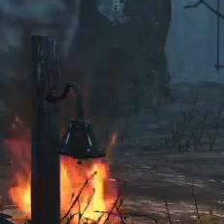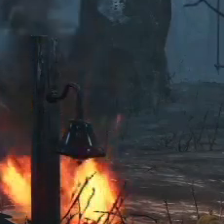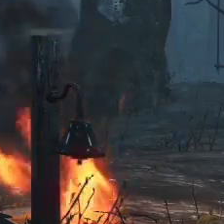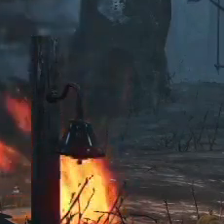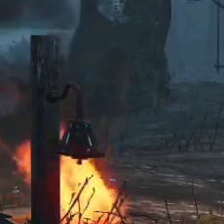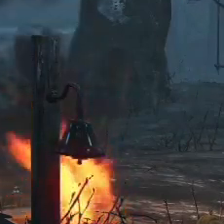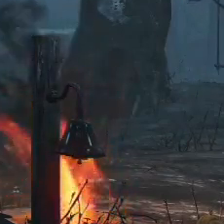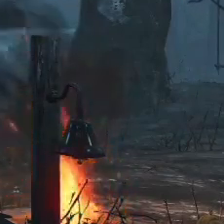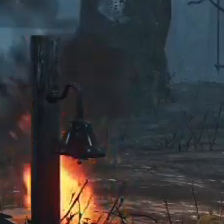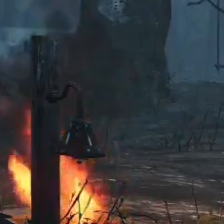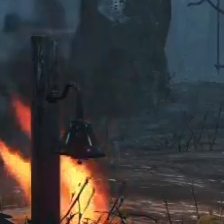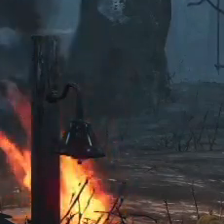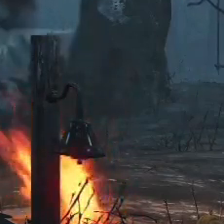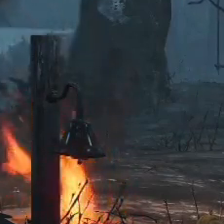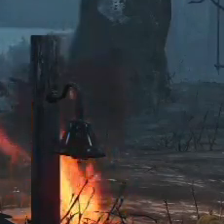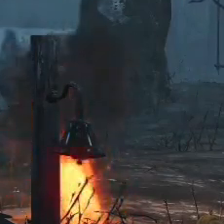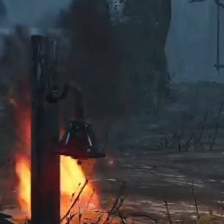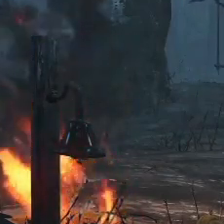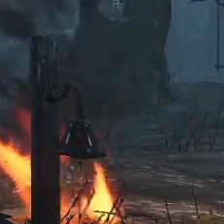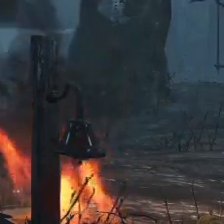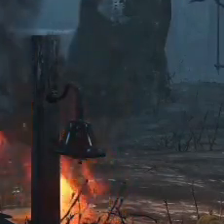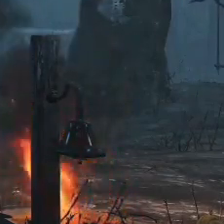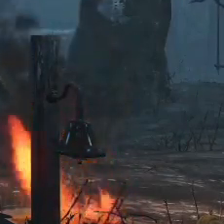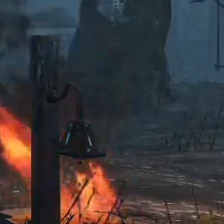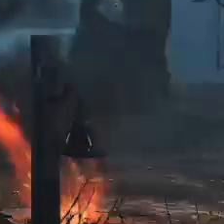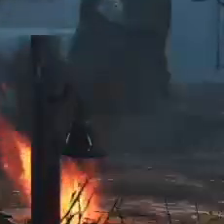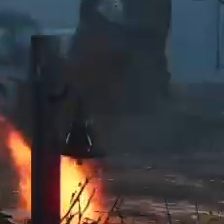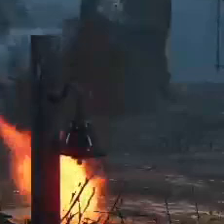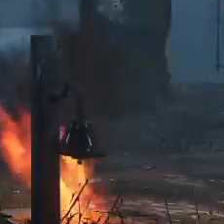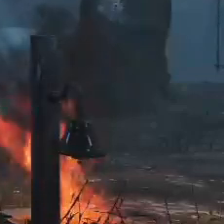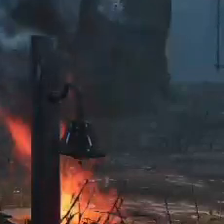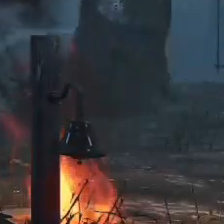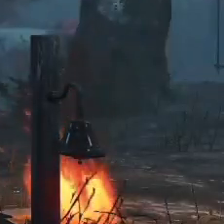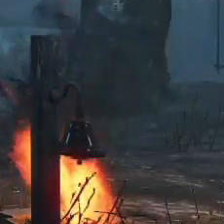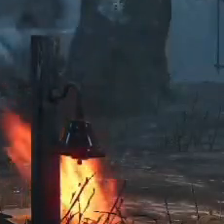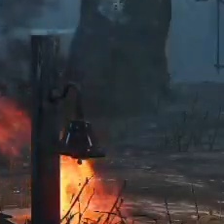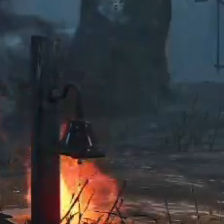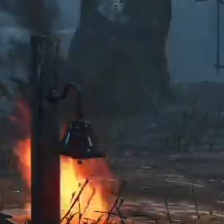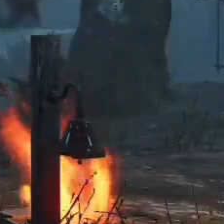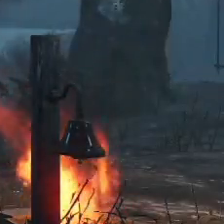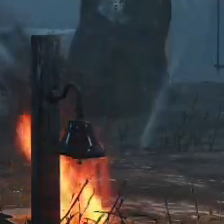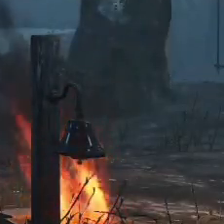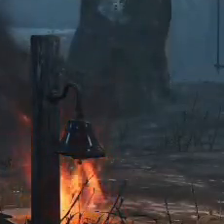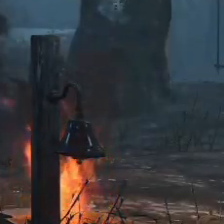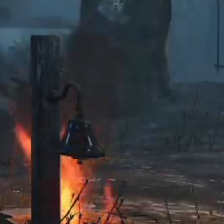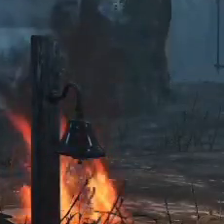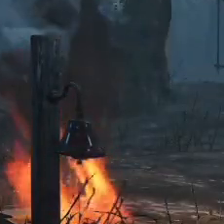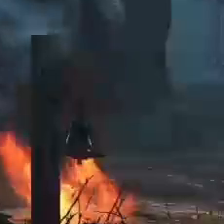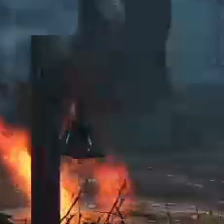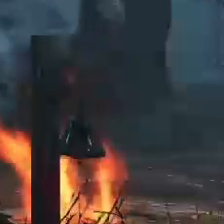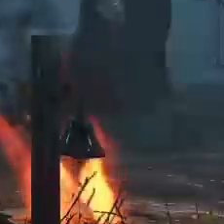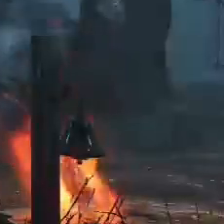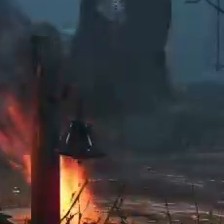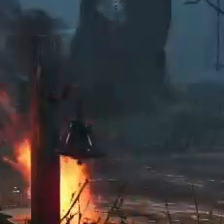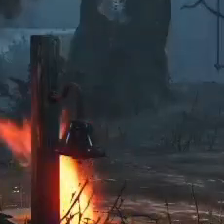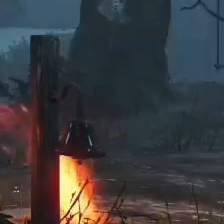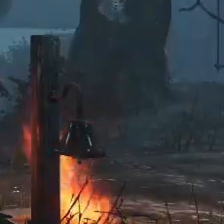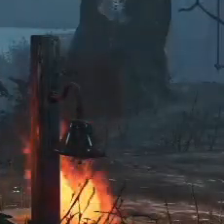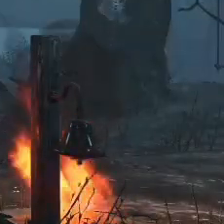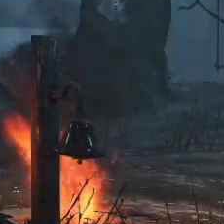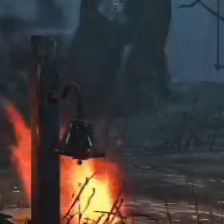castigo a las pensiones que ha venido ahorrando la gente a lo largo del tiempo porque las bolsas todo ese dinero se va a